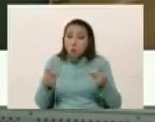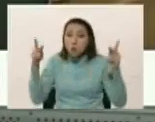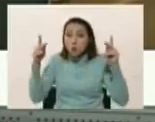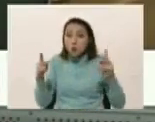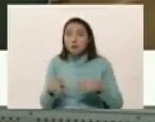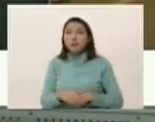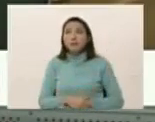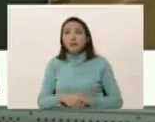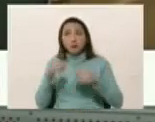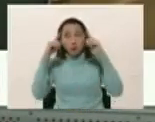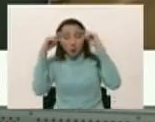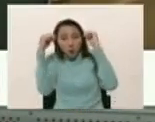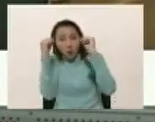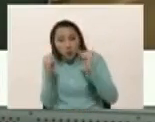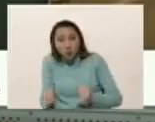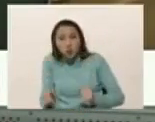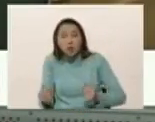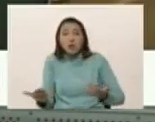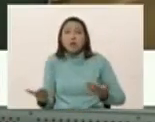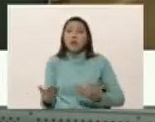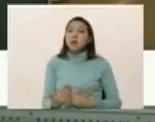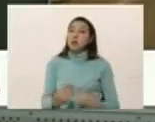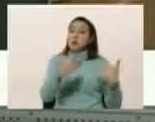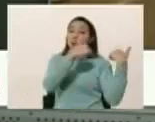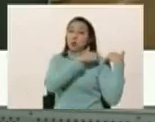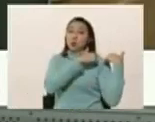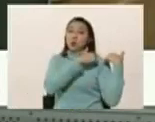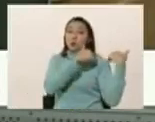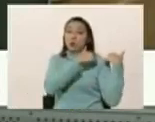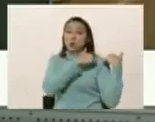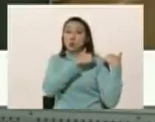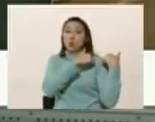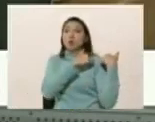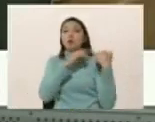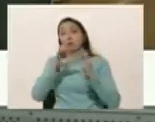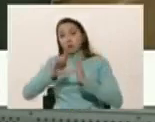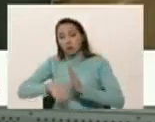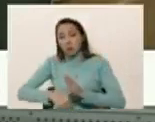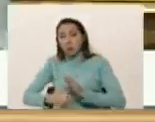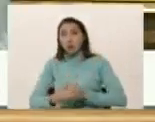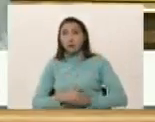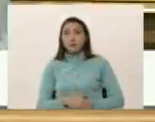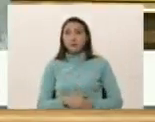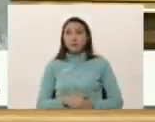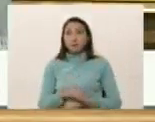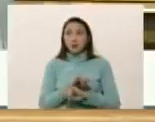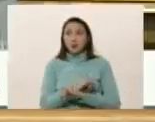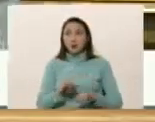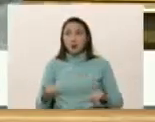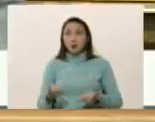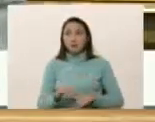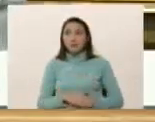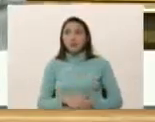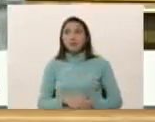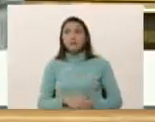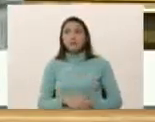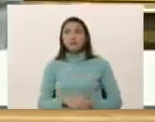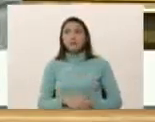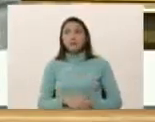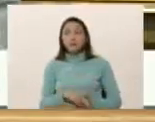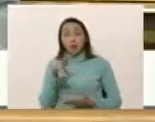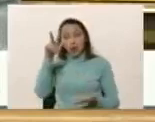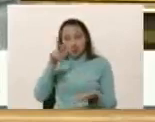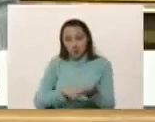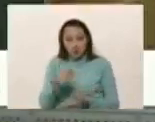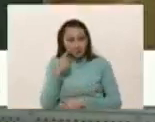carrera y acarreará las responsabilidades a que hubiere lugar esto presidente en consideración aprobado